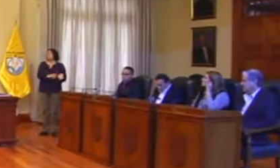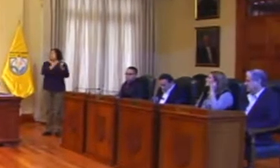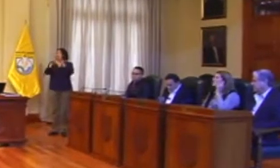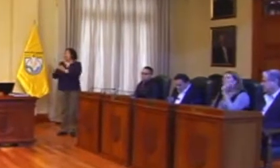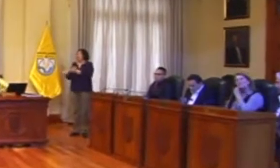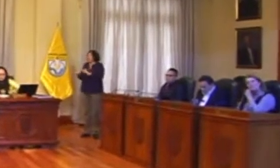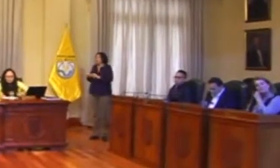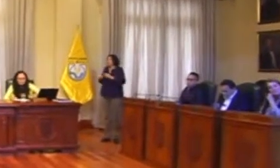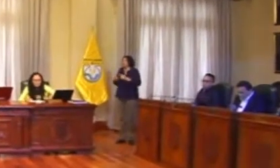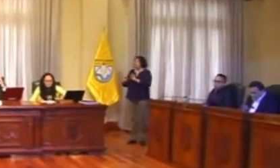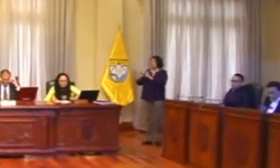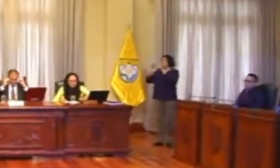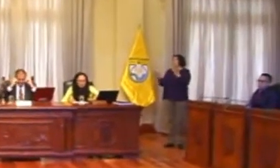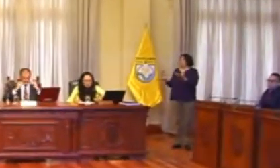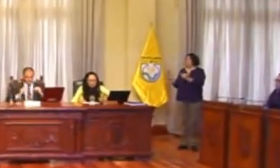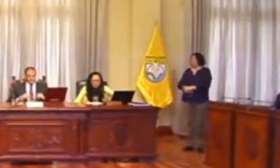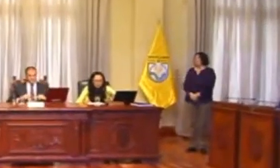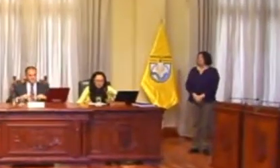del día.